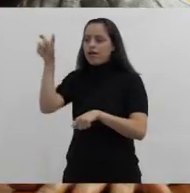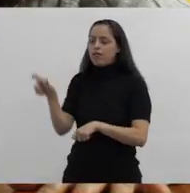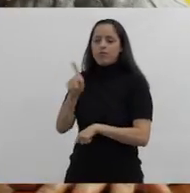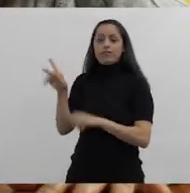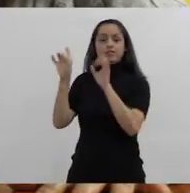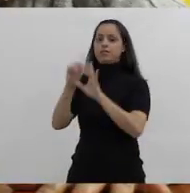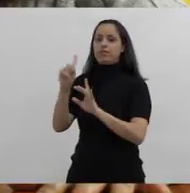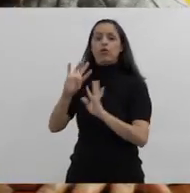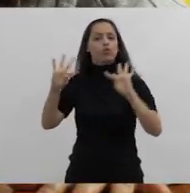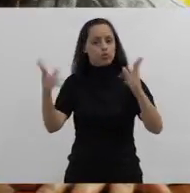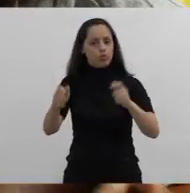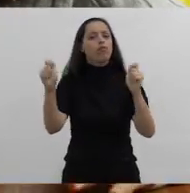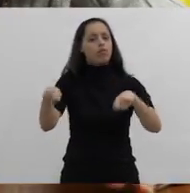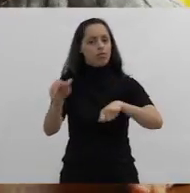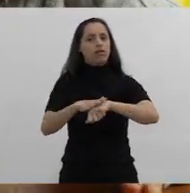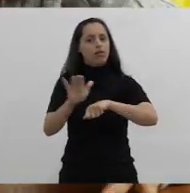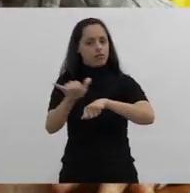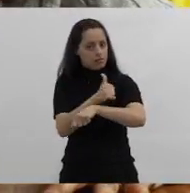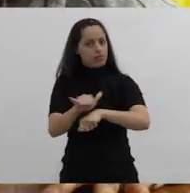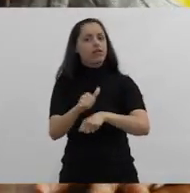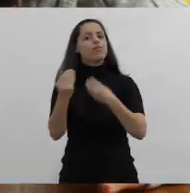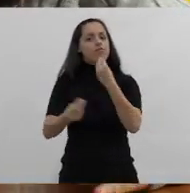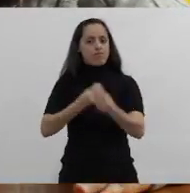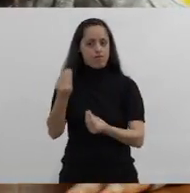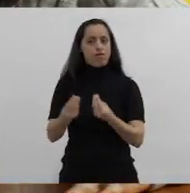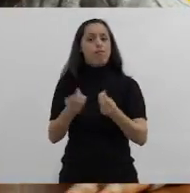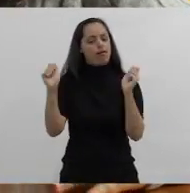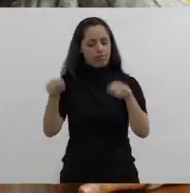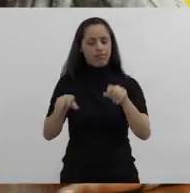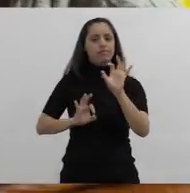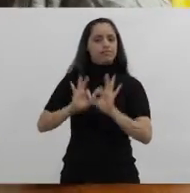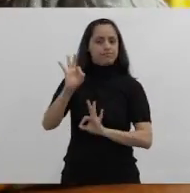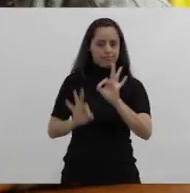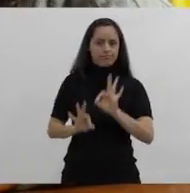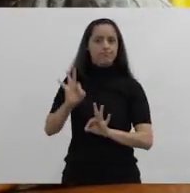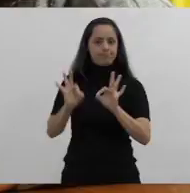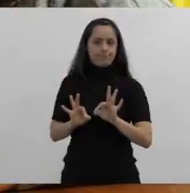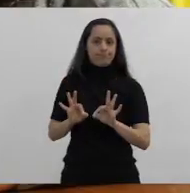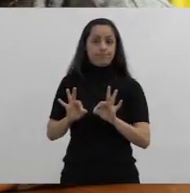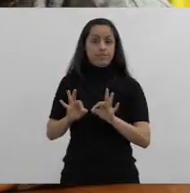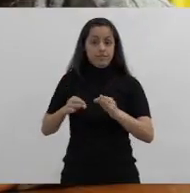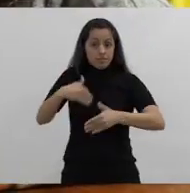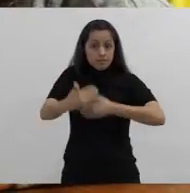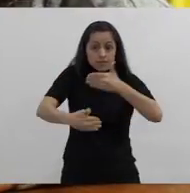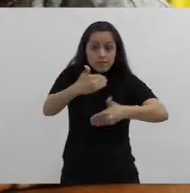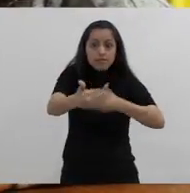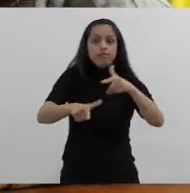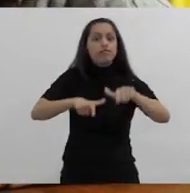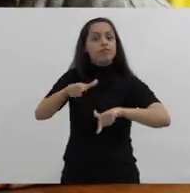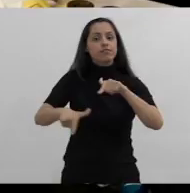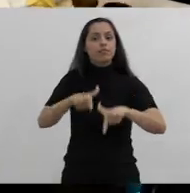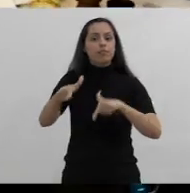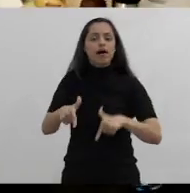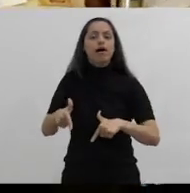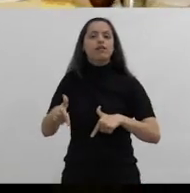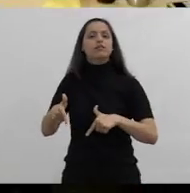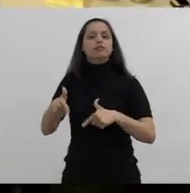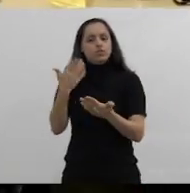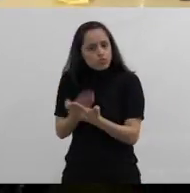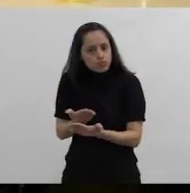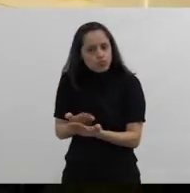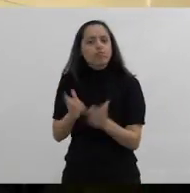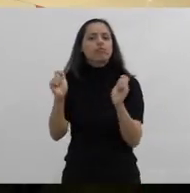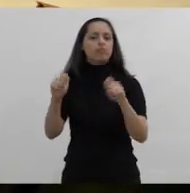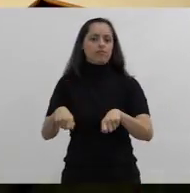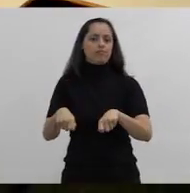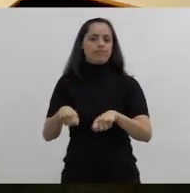especial, obviamente ellos tienen todas las herramientas, pero hay otros que pueden prepararse. Es cuestión de tener voluntad y ganas